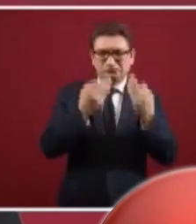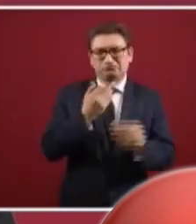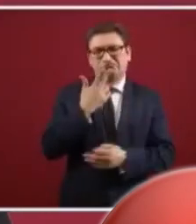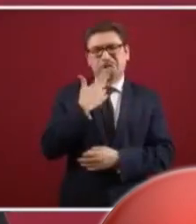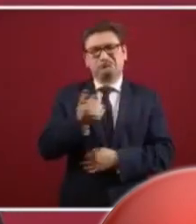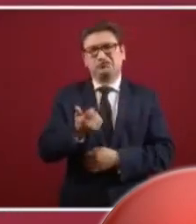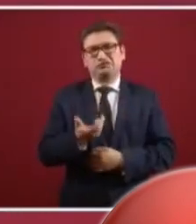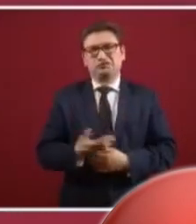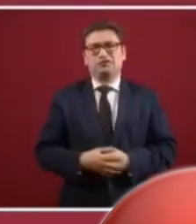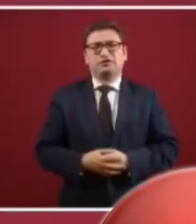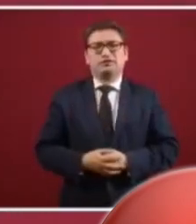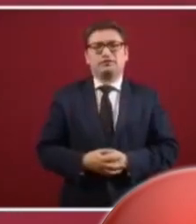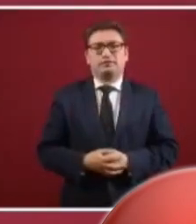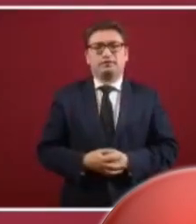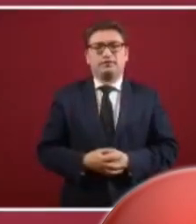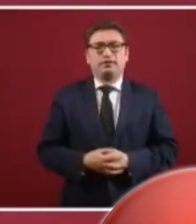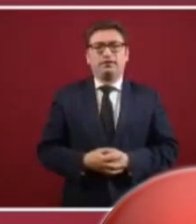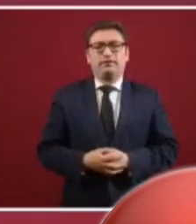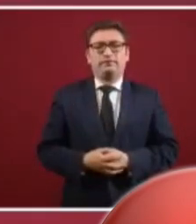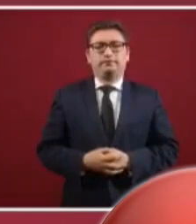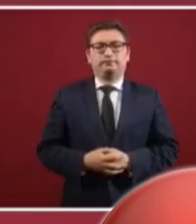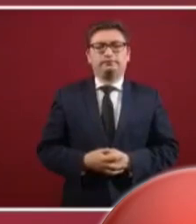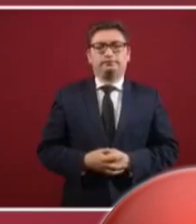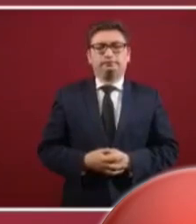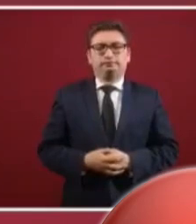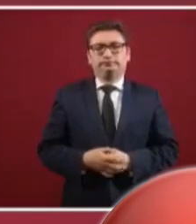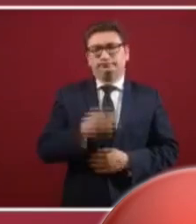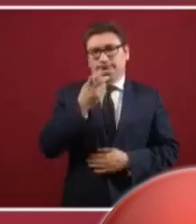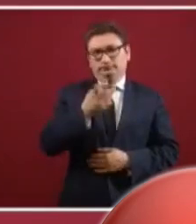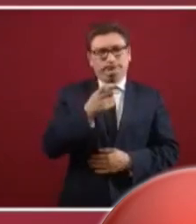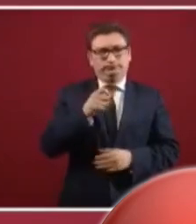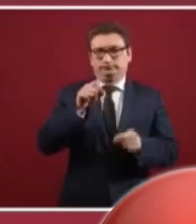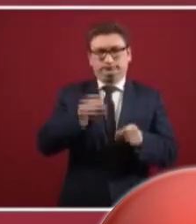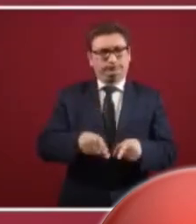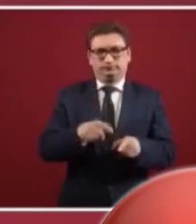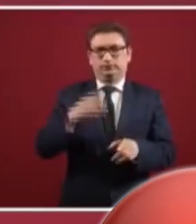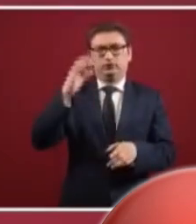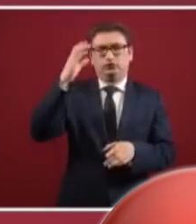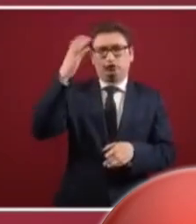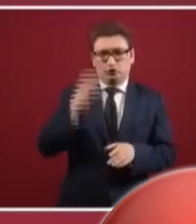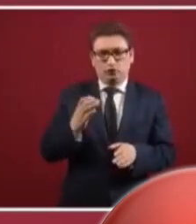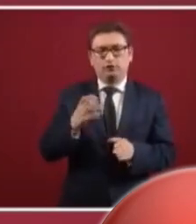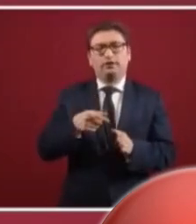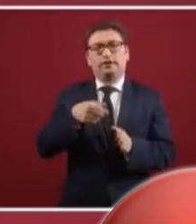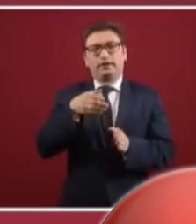Y este hecho de Culiacán sirvió para eso,